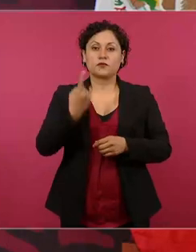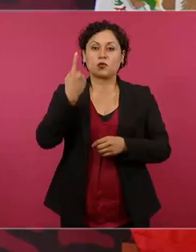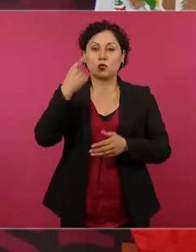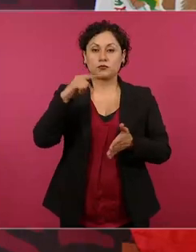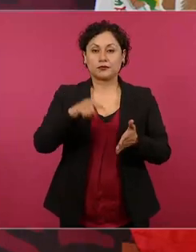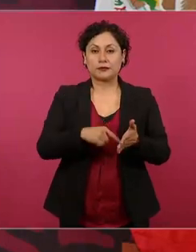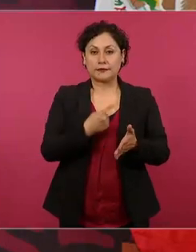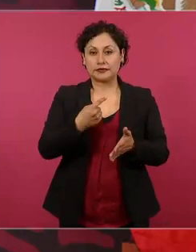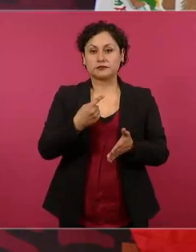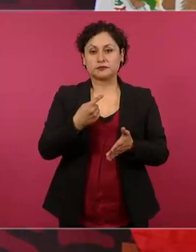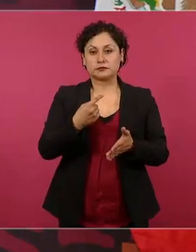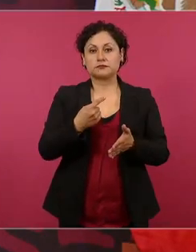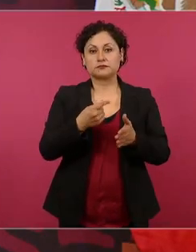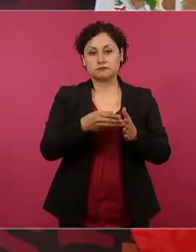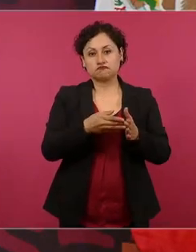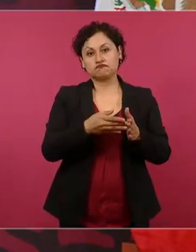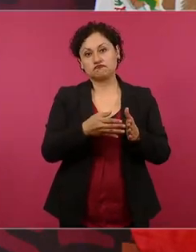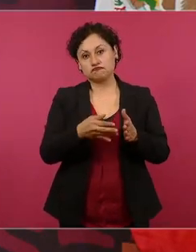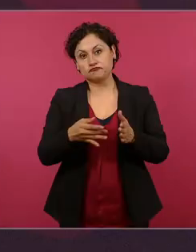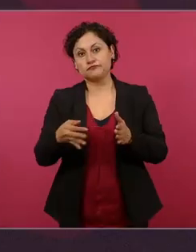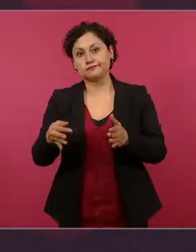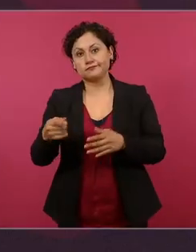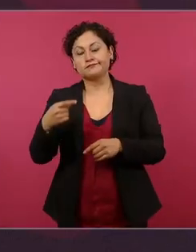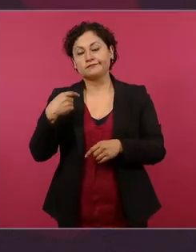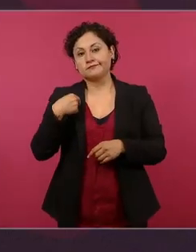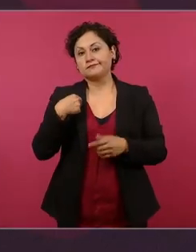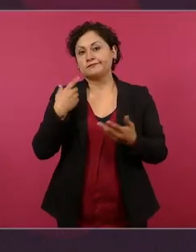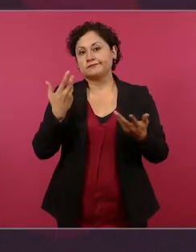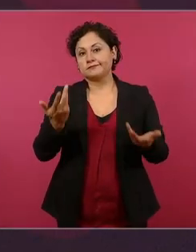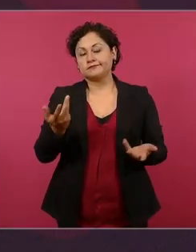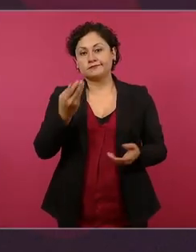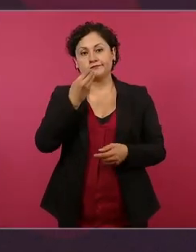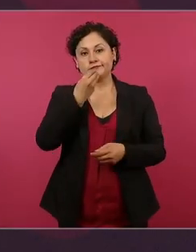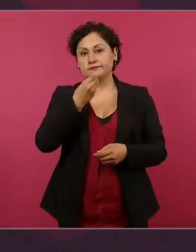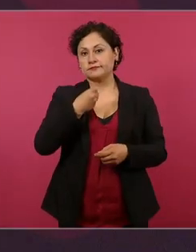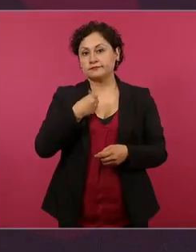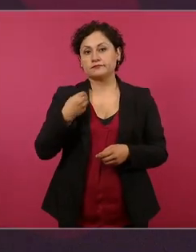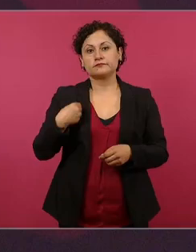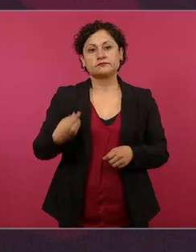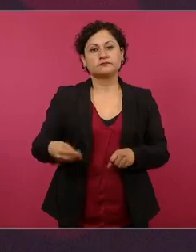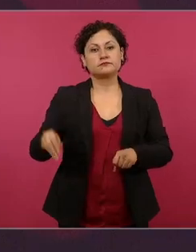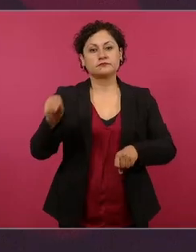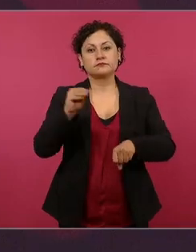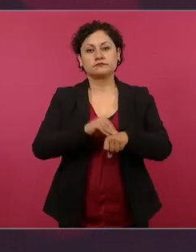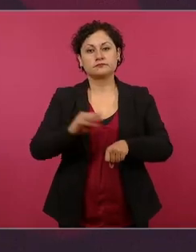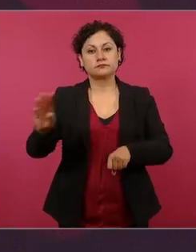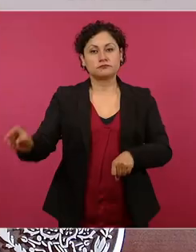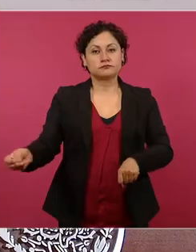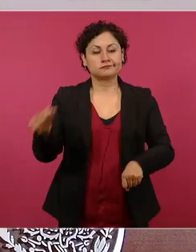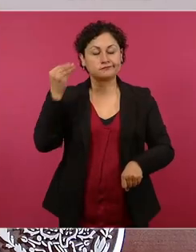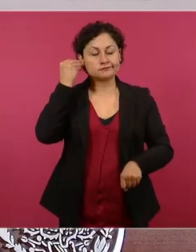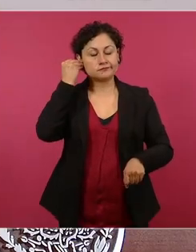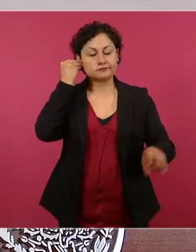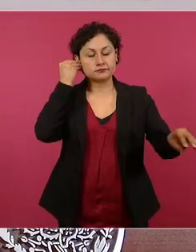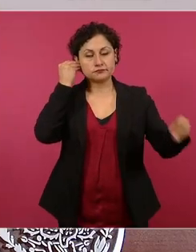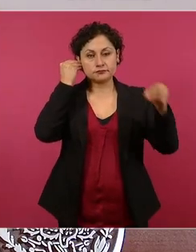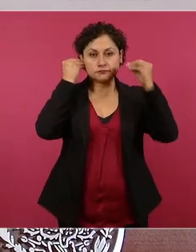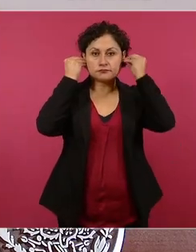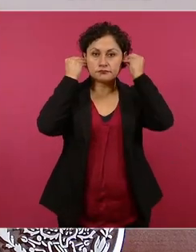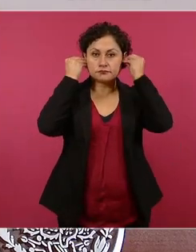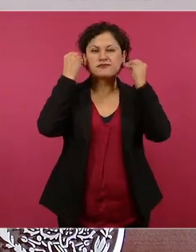ponerme cera en los oídos para no escuchar